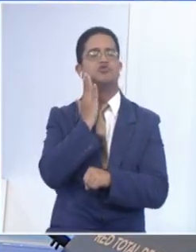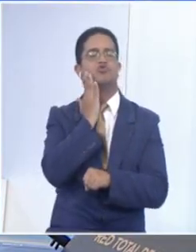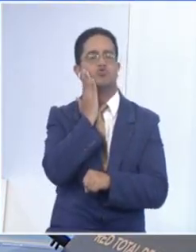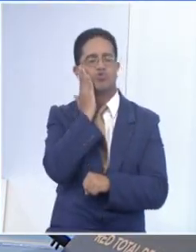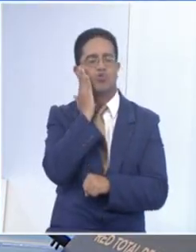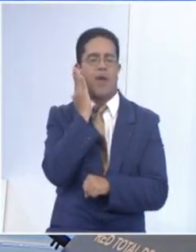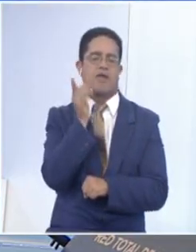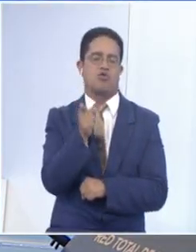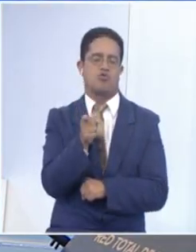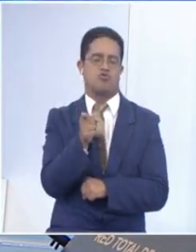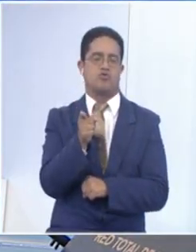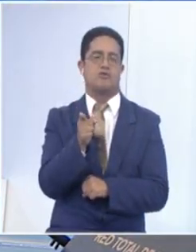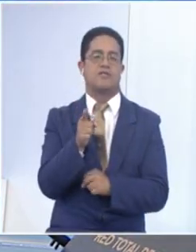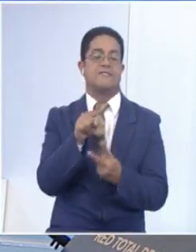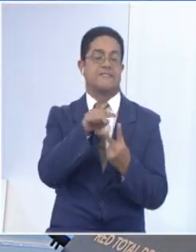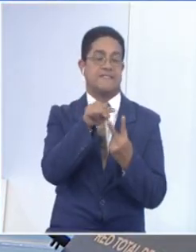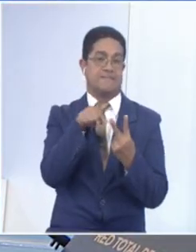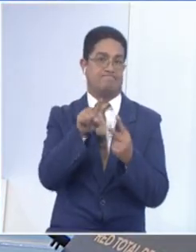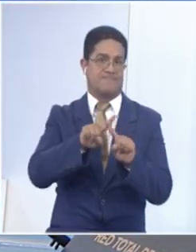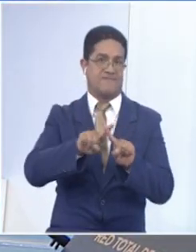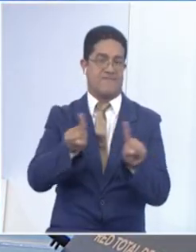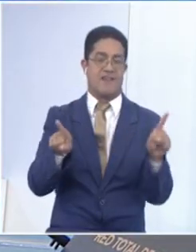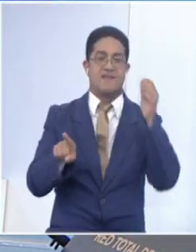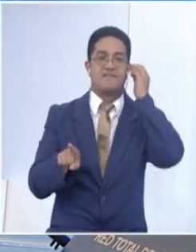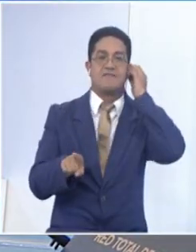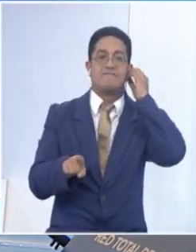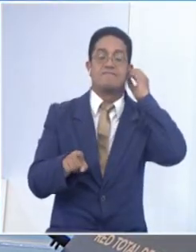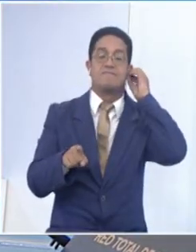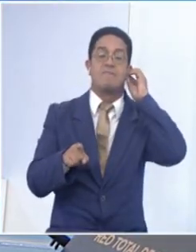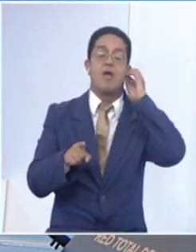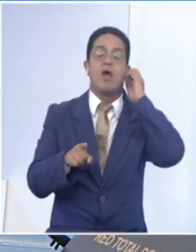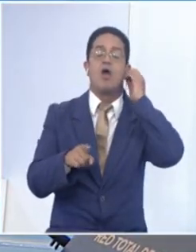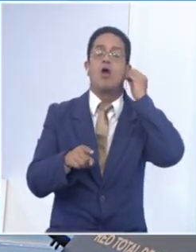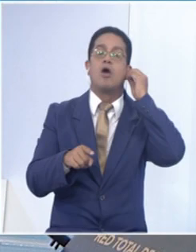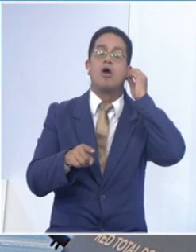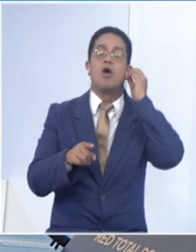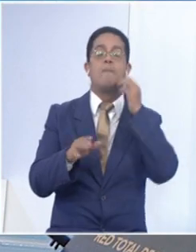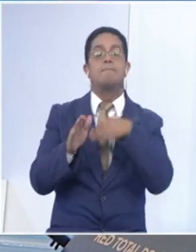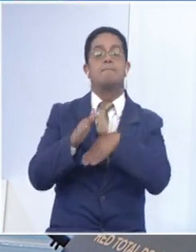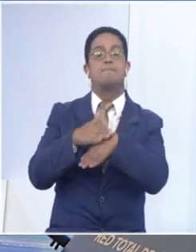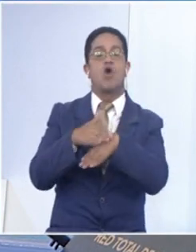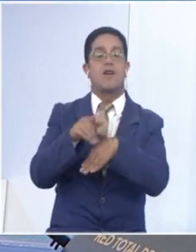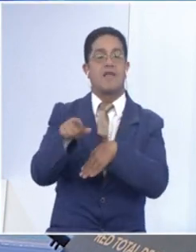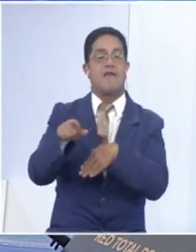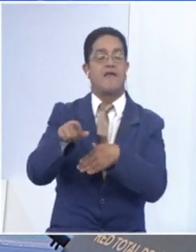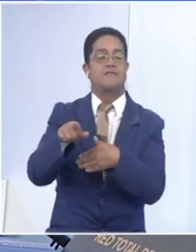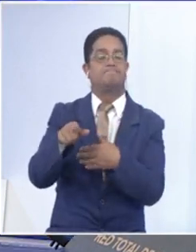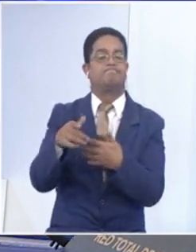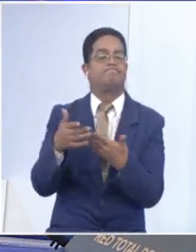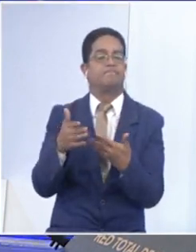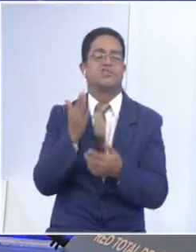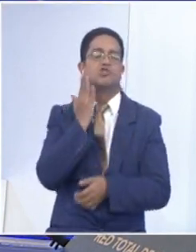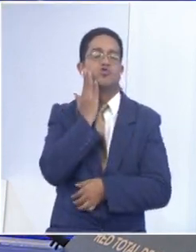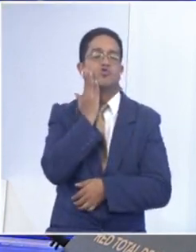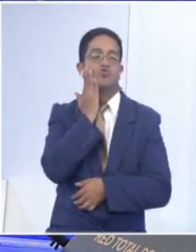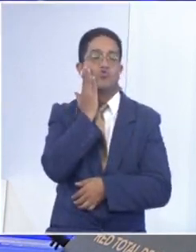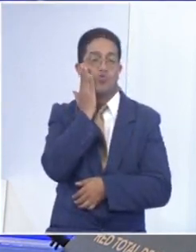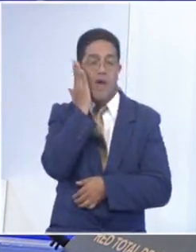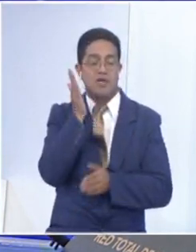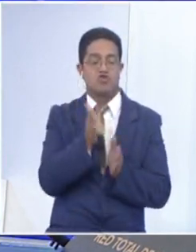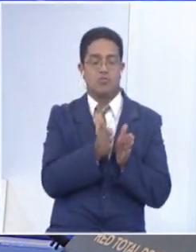sueño. Hay que reconocer la diferencia entre vigilia y sueño, porque el sueño es la